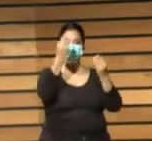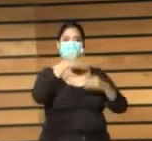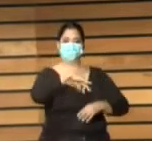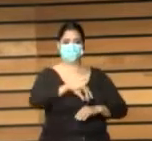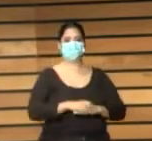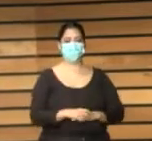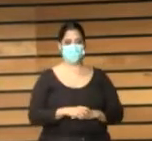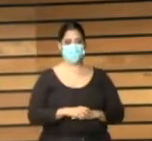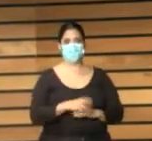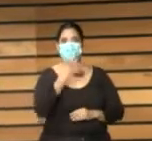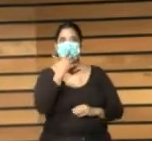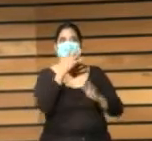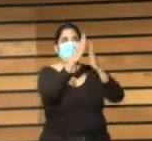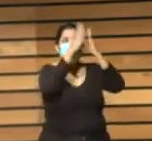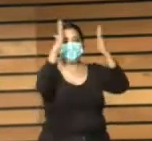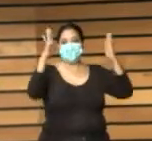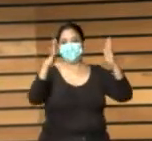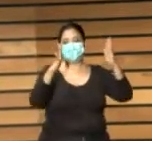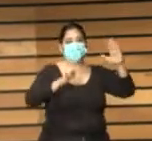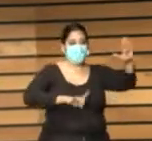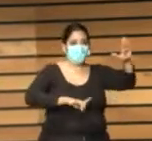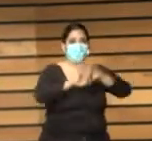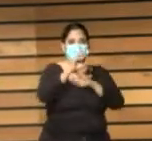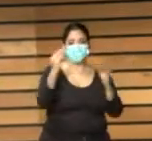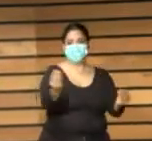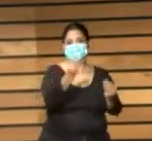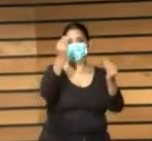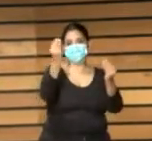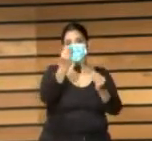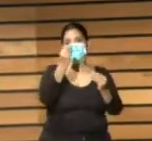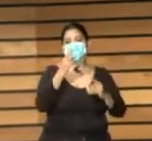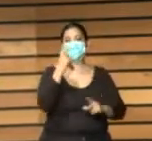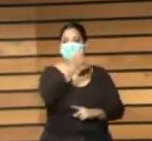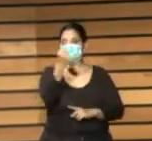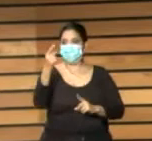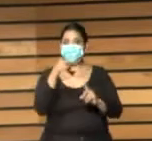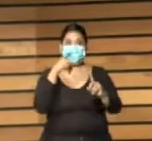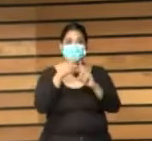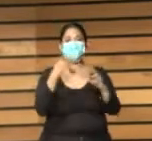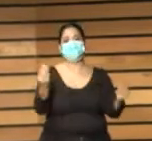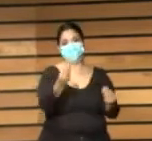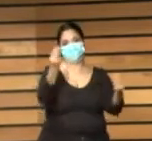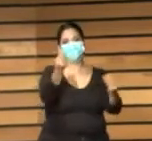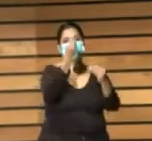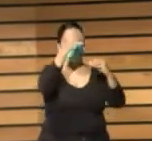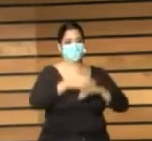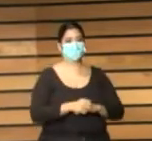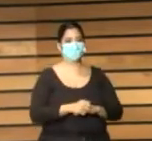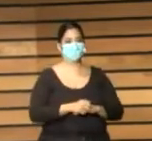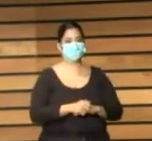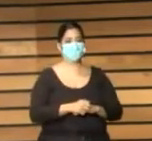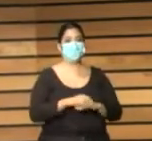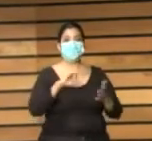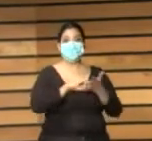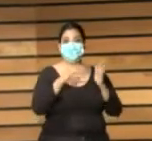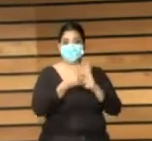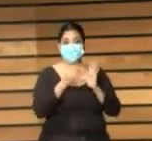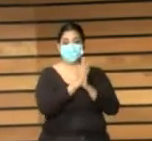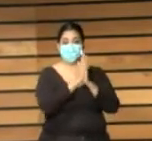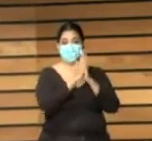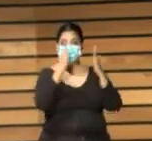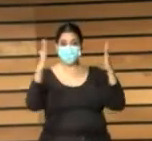bibliotecarias en consonancia con nuestros fines y objetivos. desde los sistemas de bibliotecas como